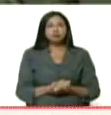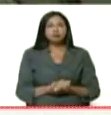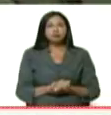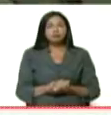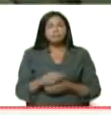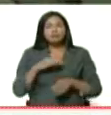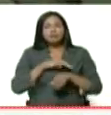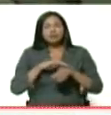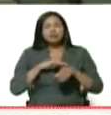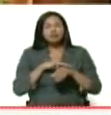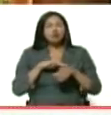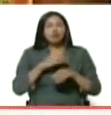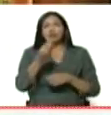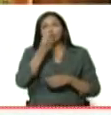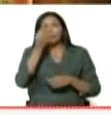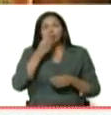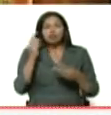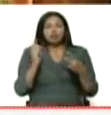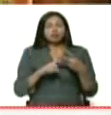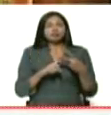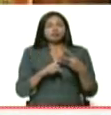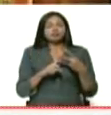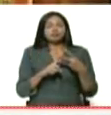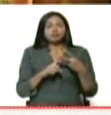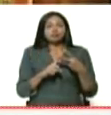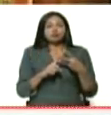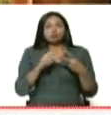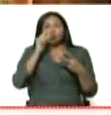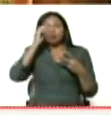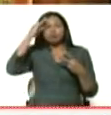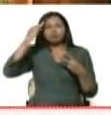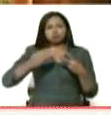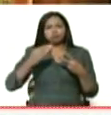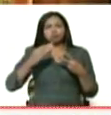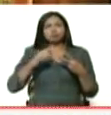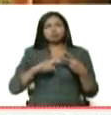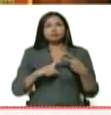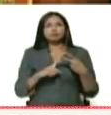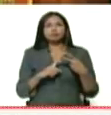de Alimentación, mayor general, compañero